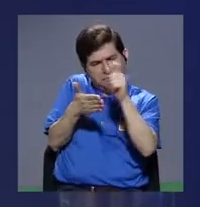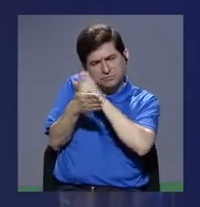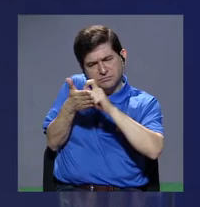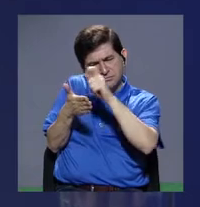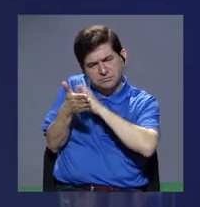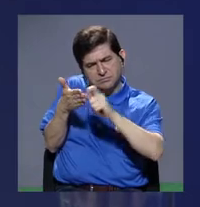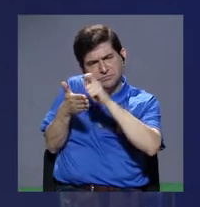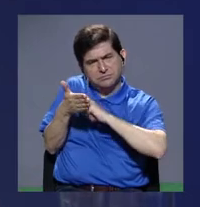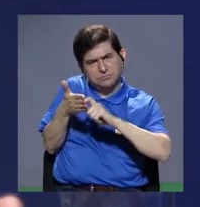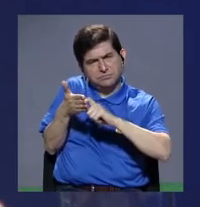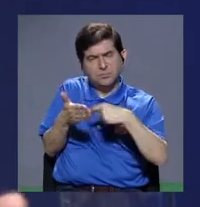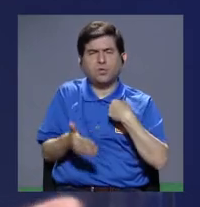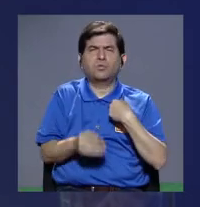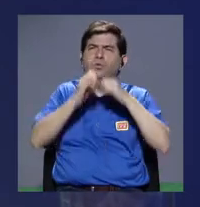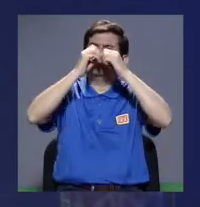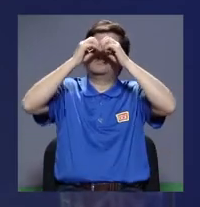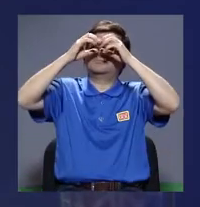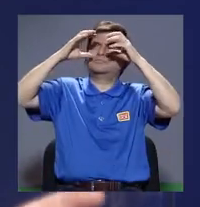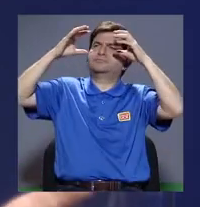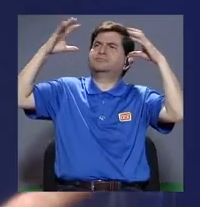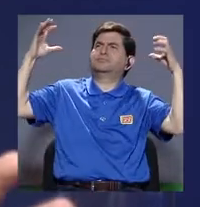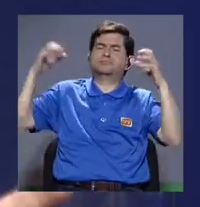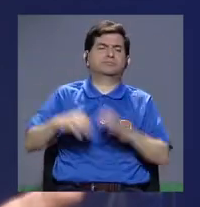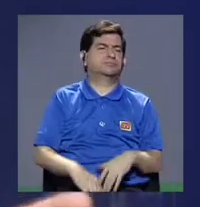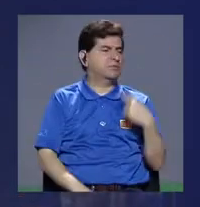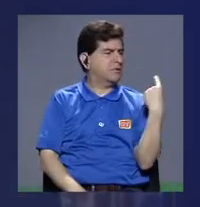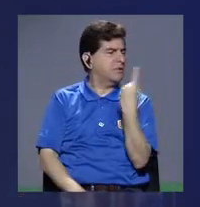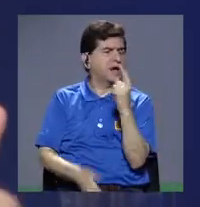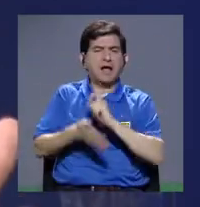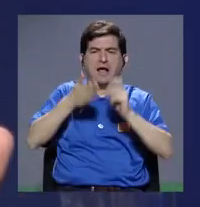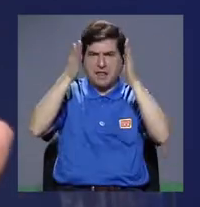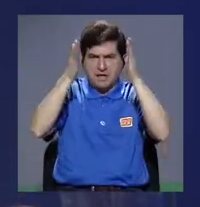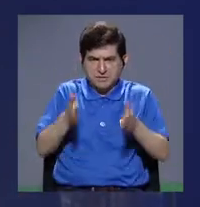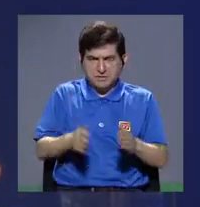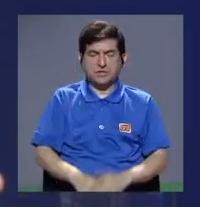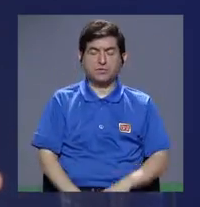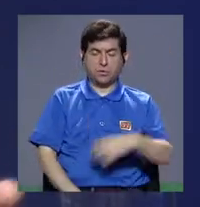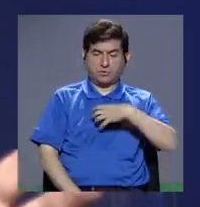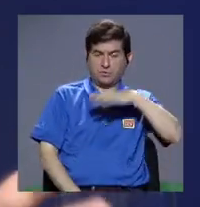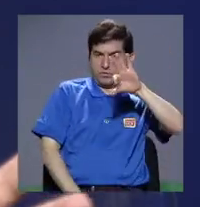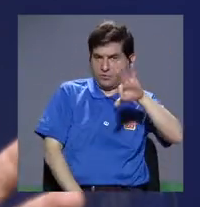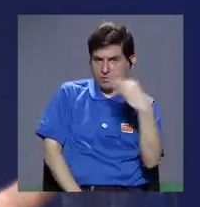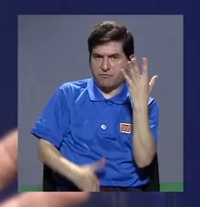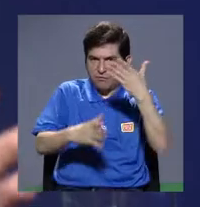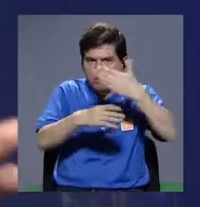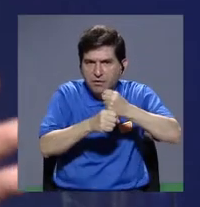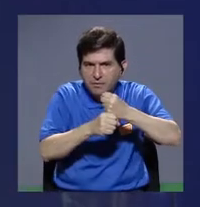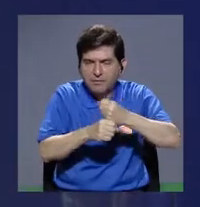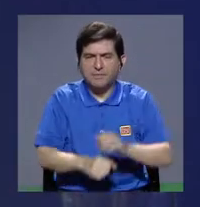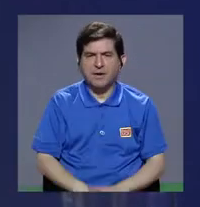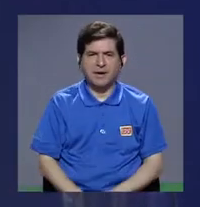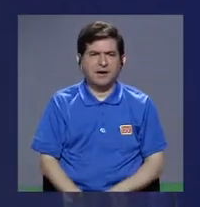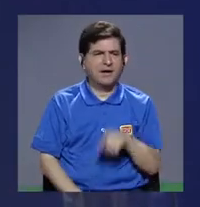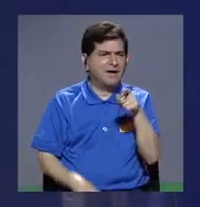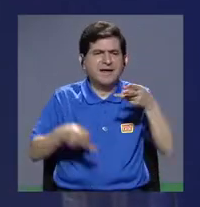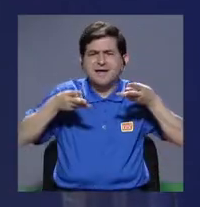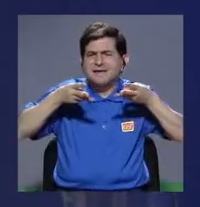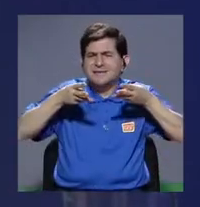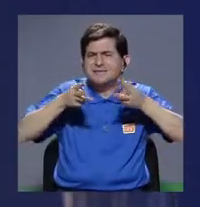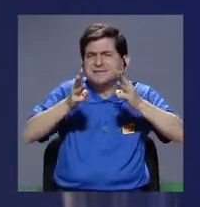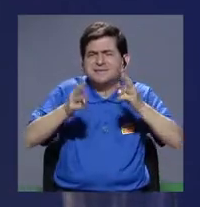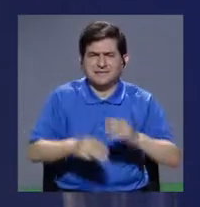y también uno puede imaginar que cada autor o autora tiene su forma de hacerlo cuál es la forma cuál es ese método